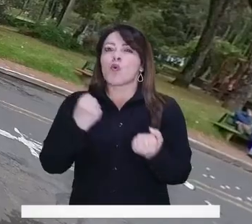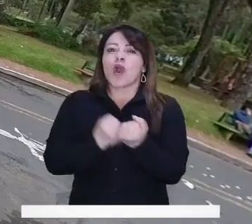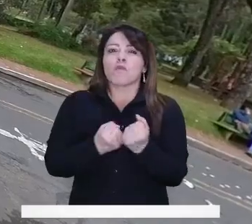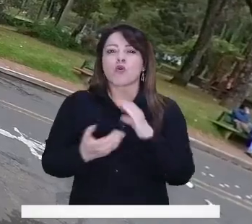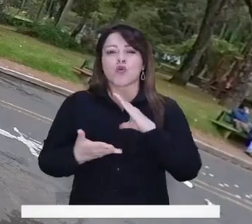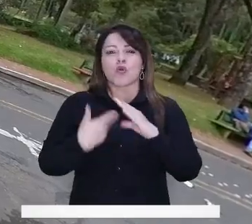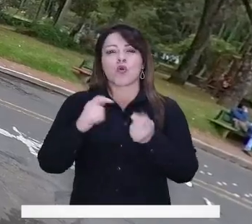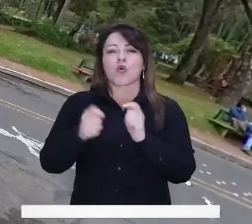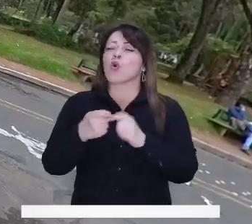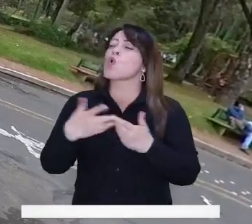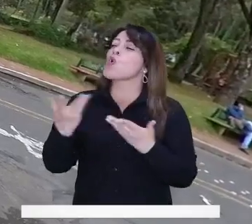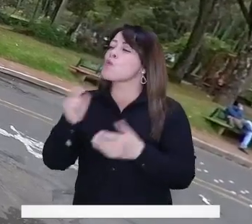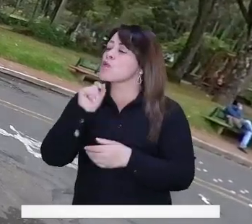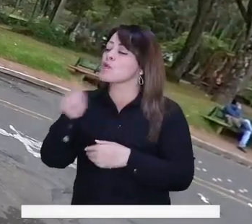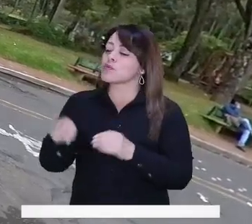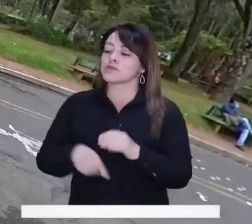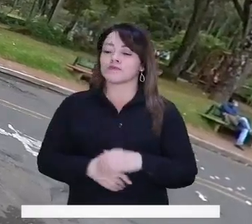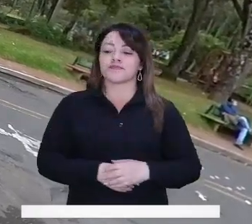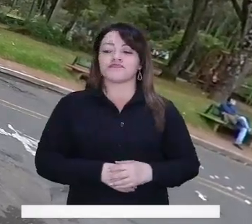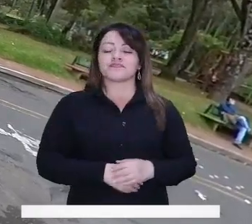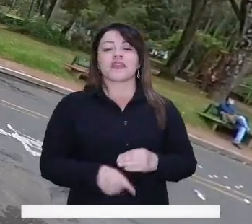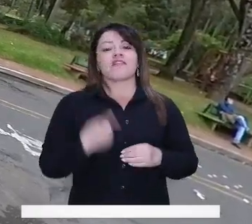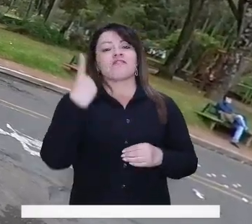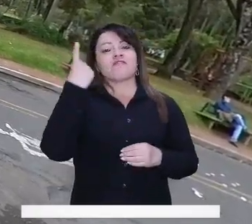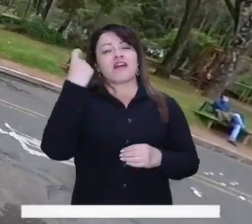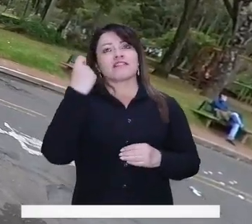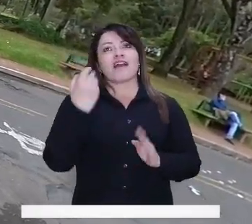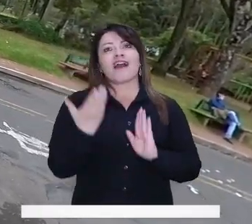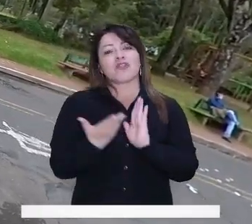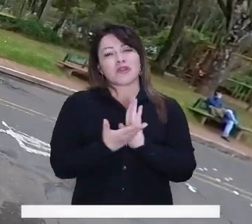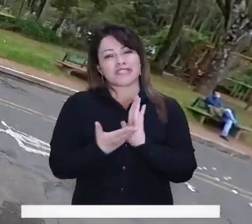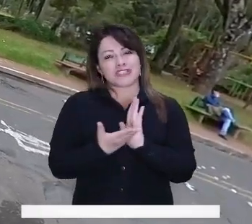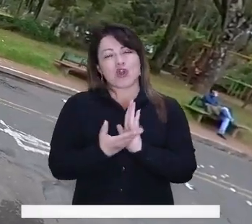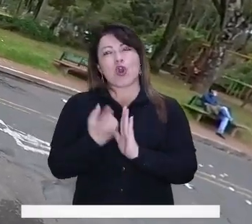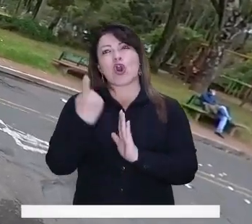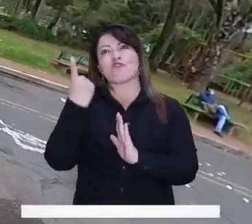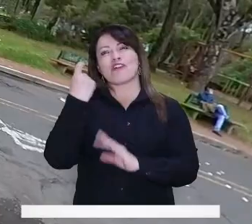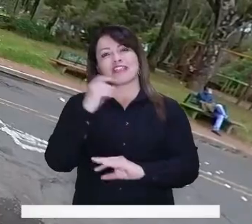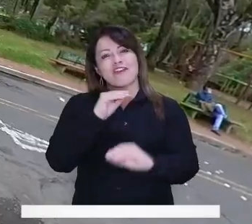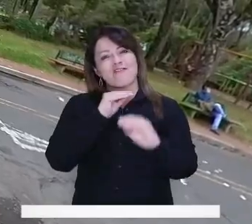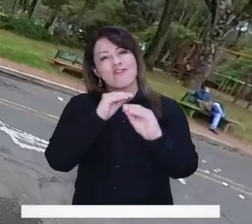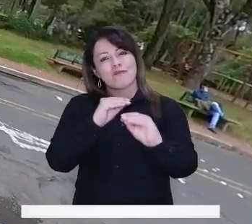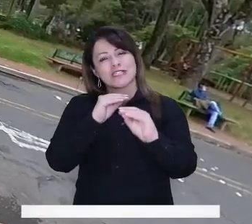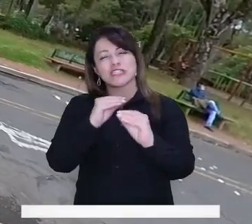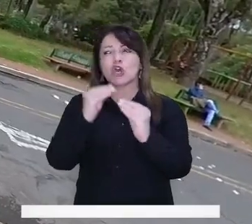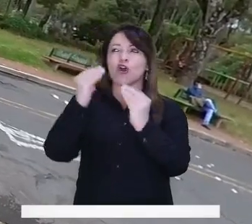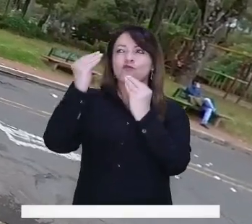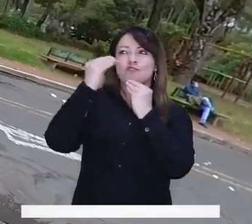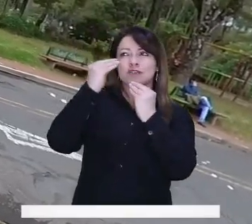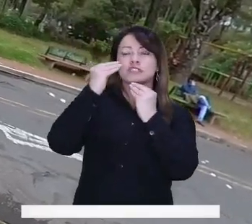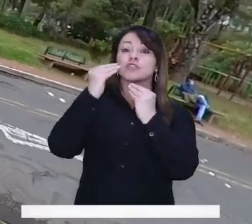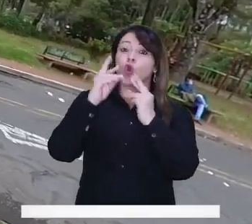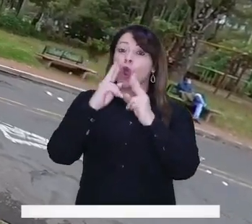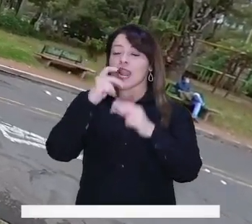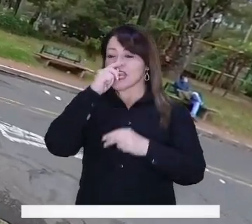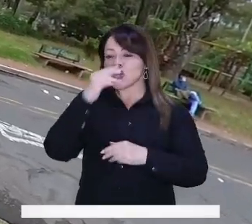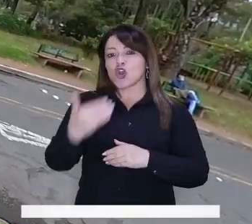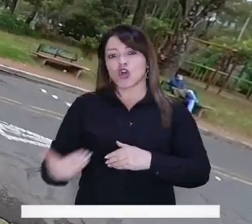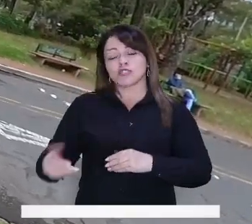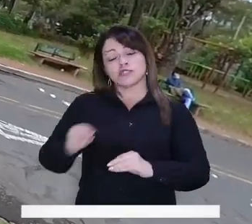aportarle al cambio climático? Pues yo creo que hace falta desde la educación, desde la básica primaria,